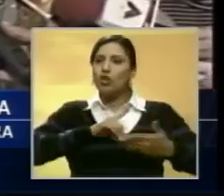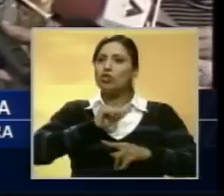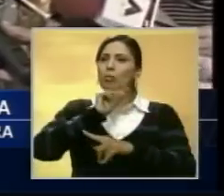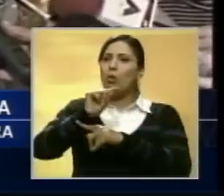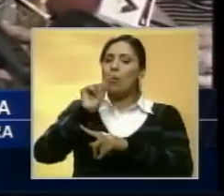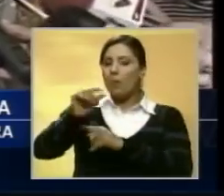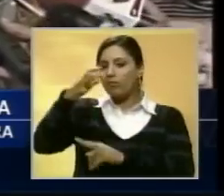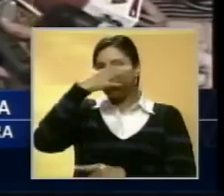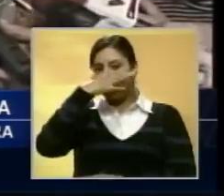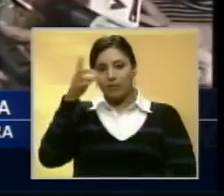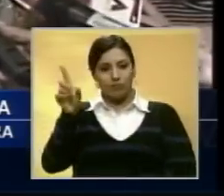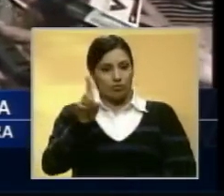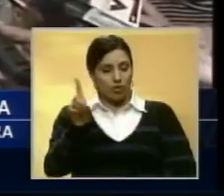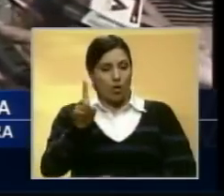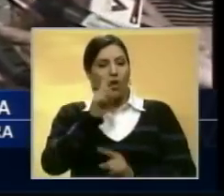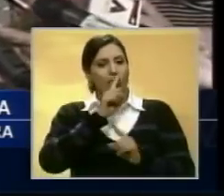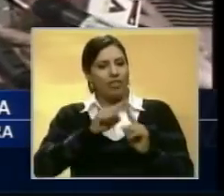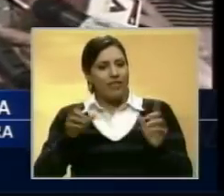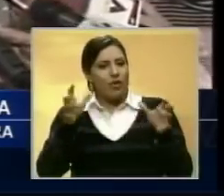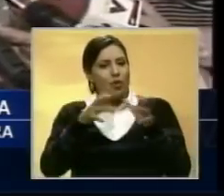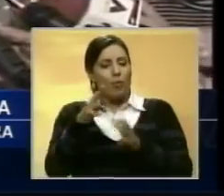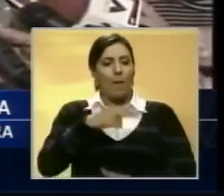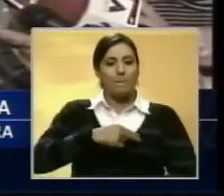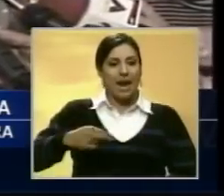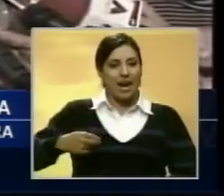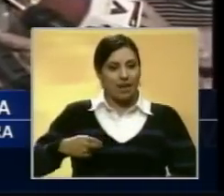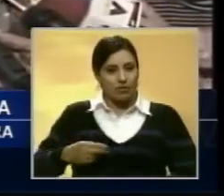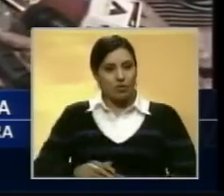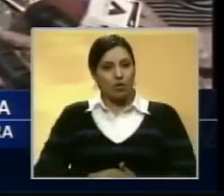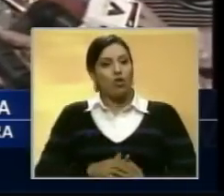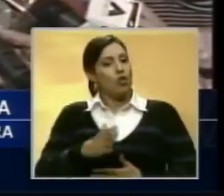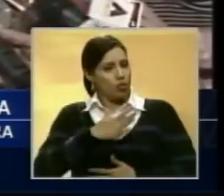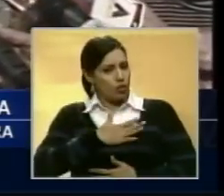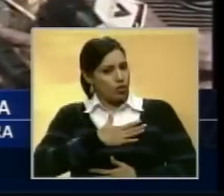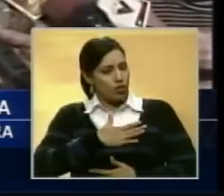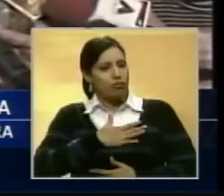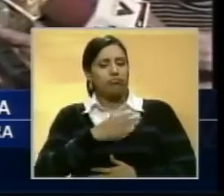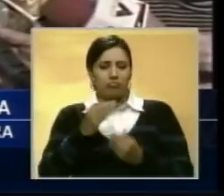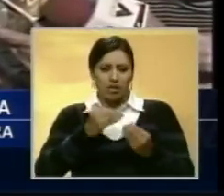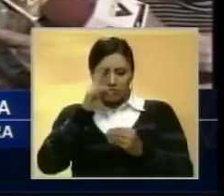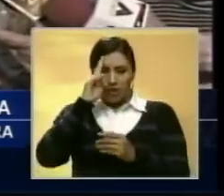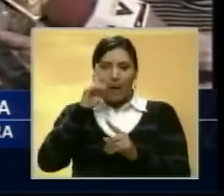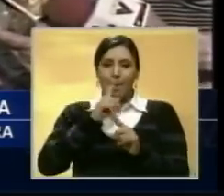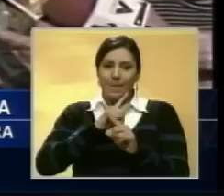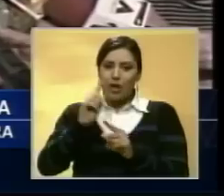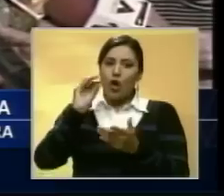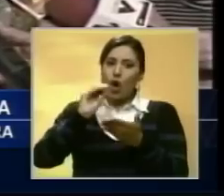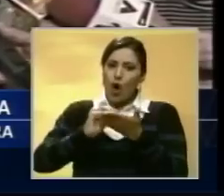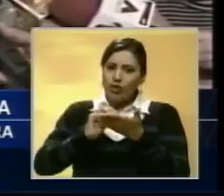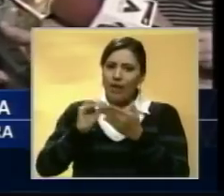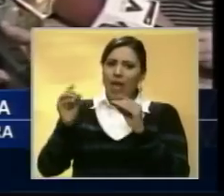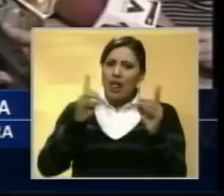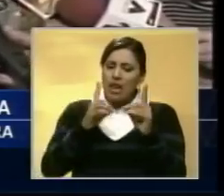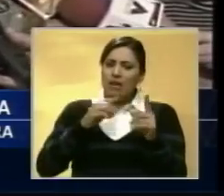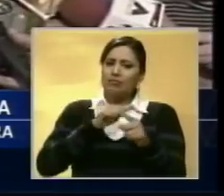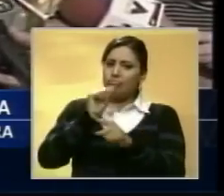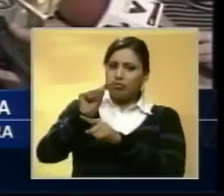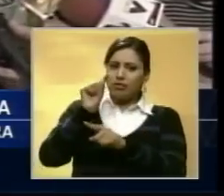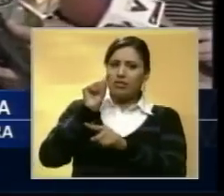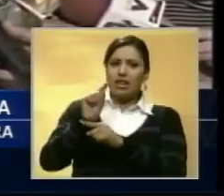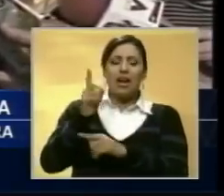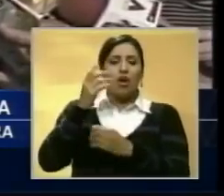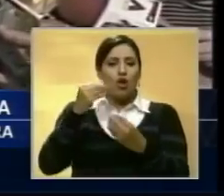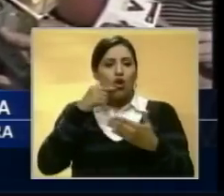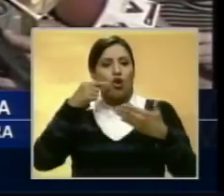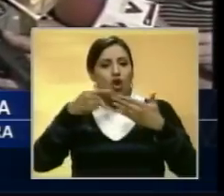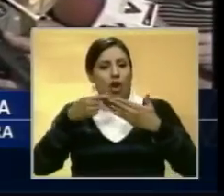hagamos, que hablemos de bandas criminales. Nosotros lo hemos hecho, pero ahora vamos a tener que volver otra vez a decirle